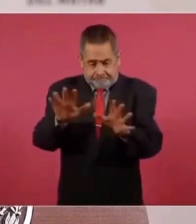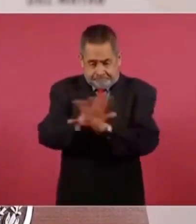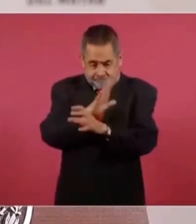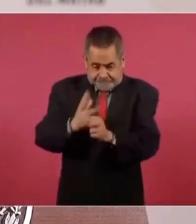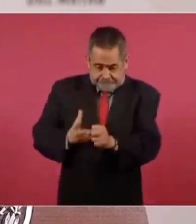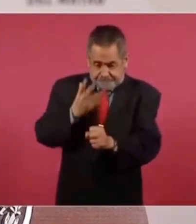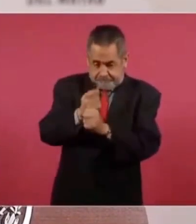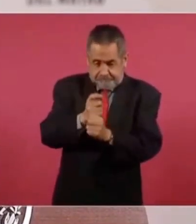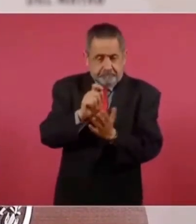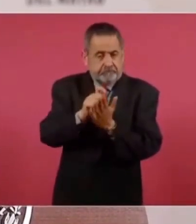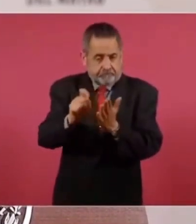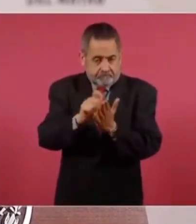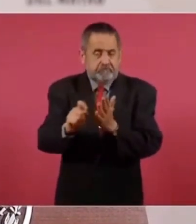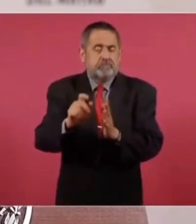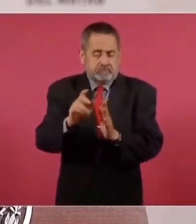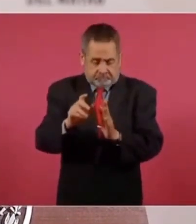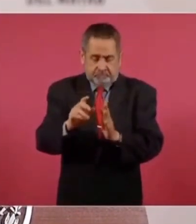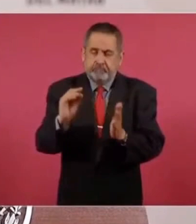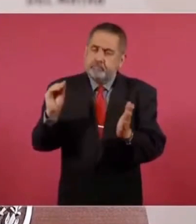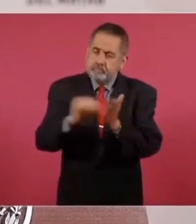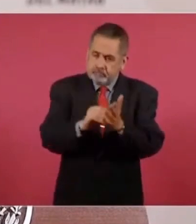reforma,